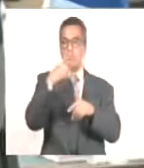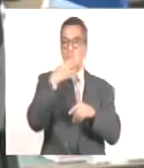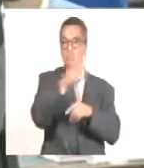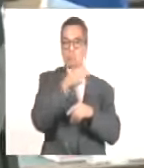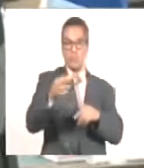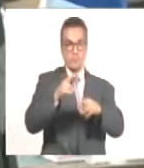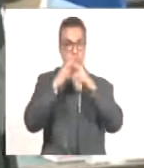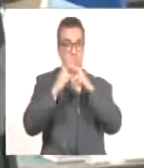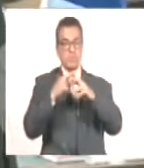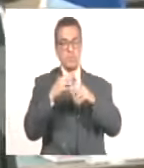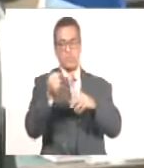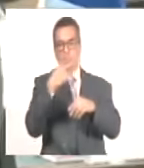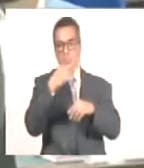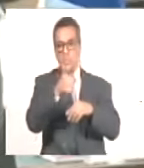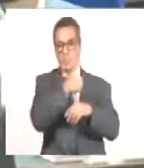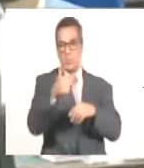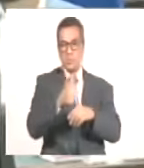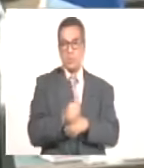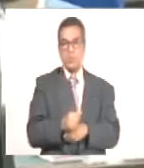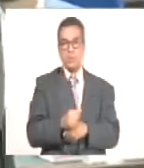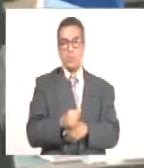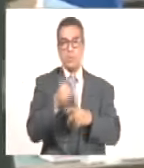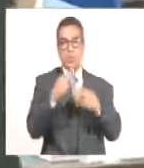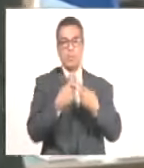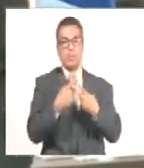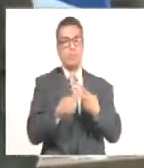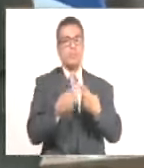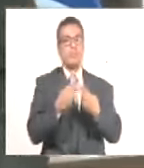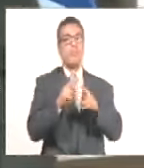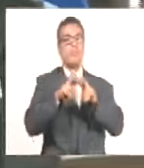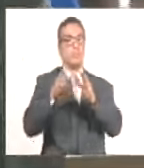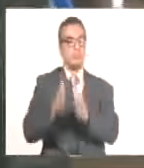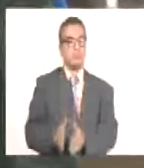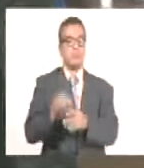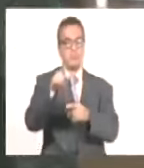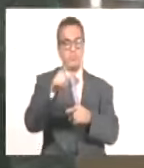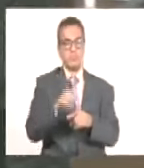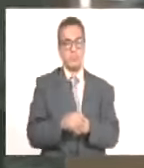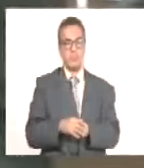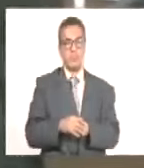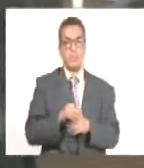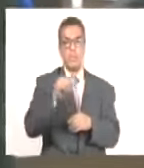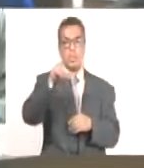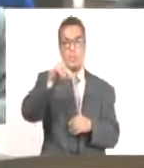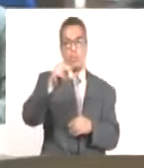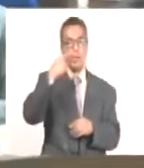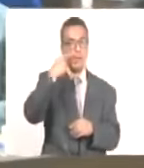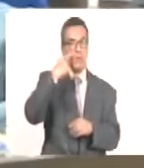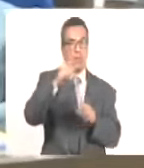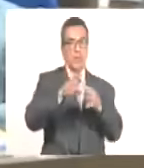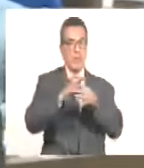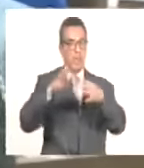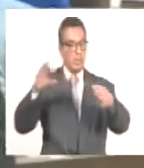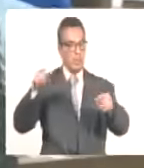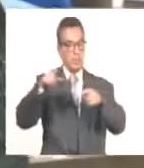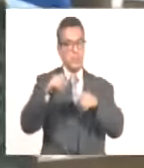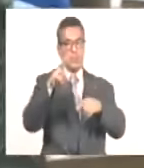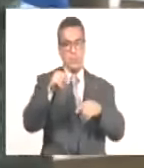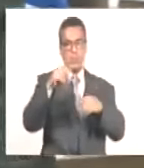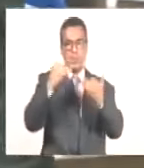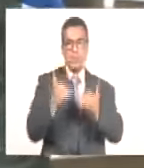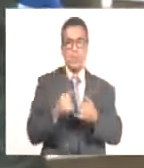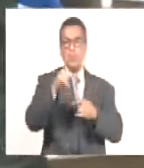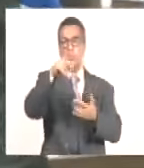una respuesta magnífica del libertador. Y eso no hay que verlo aisladamente. Ya